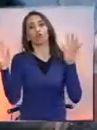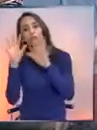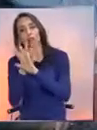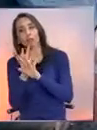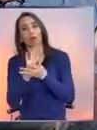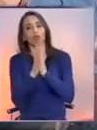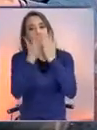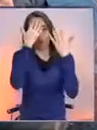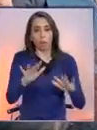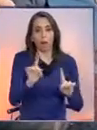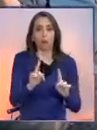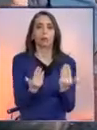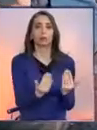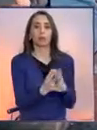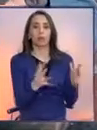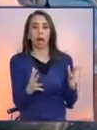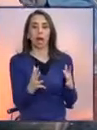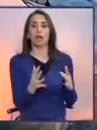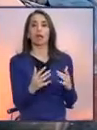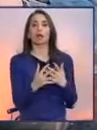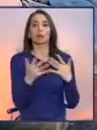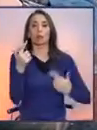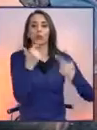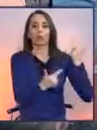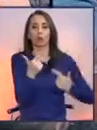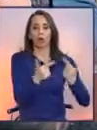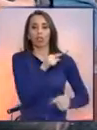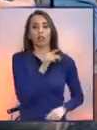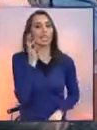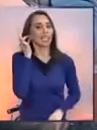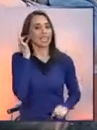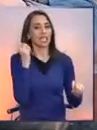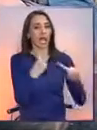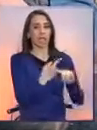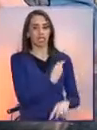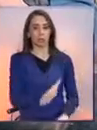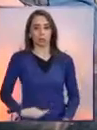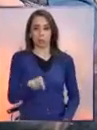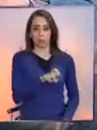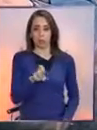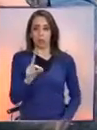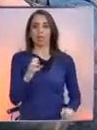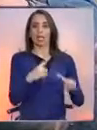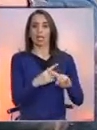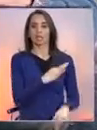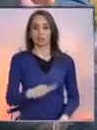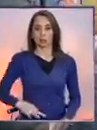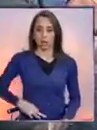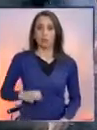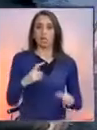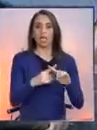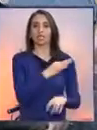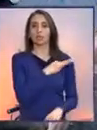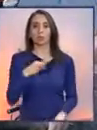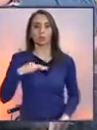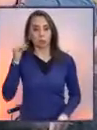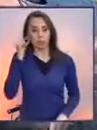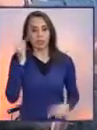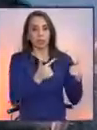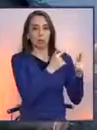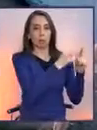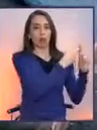todos esperábamos mucho más. Había una politización exacerbada. Ella es una expresidenta del PPD, exparlamentaria, exministra, y llevó esa política